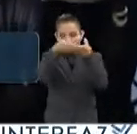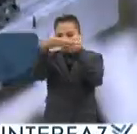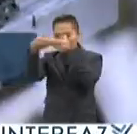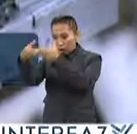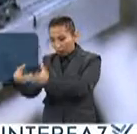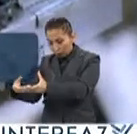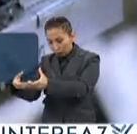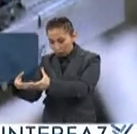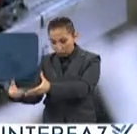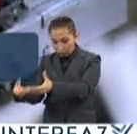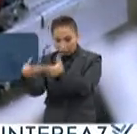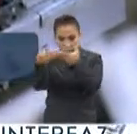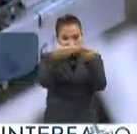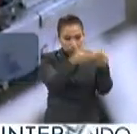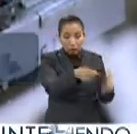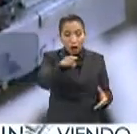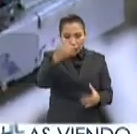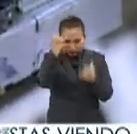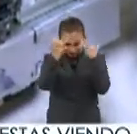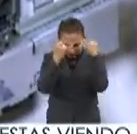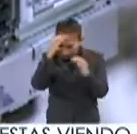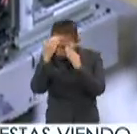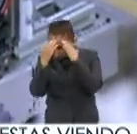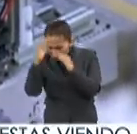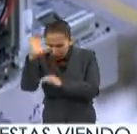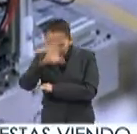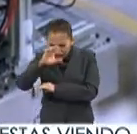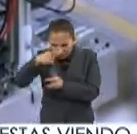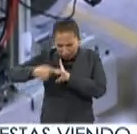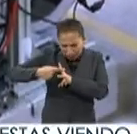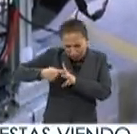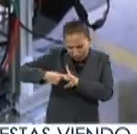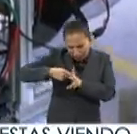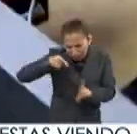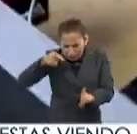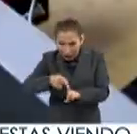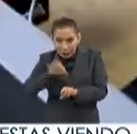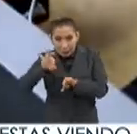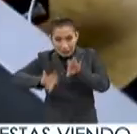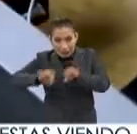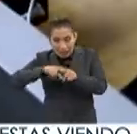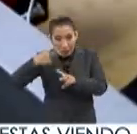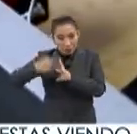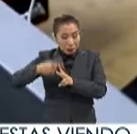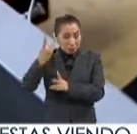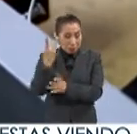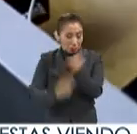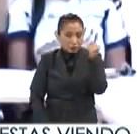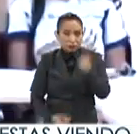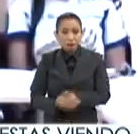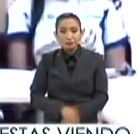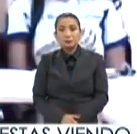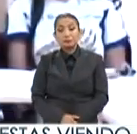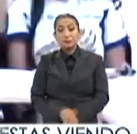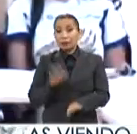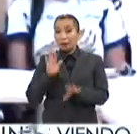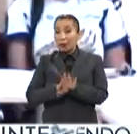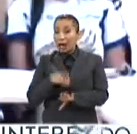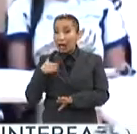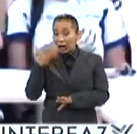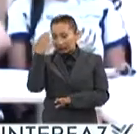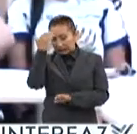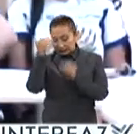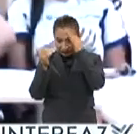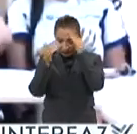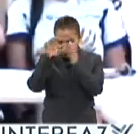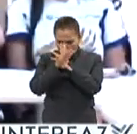a que los estudiantes aplicaran sus conocimientos de las ciencias exactas, especialmente en física y matemáticas. Principalmente